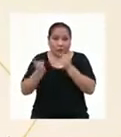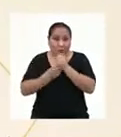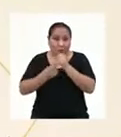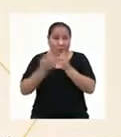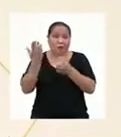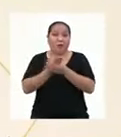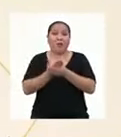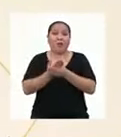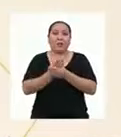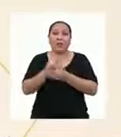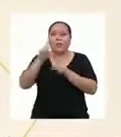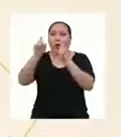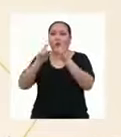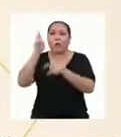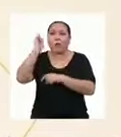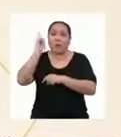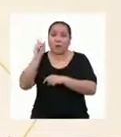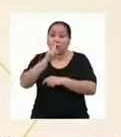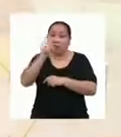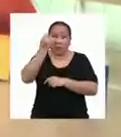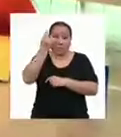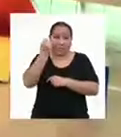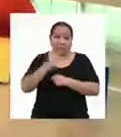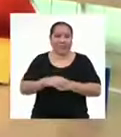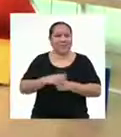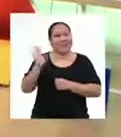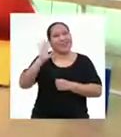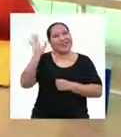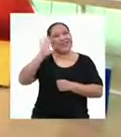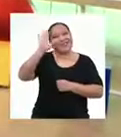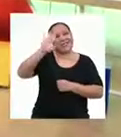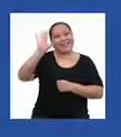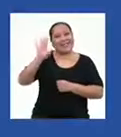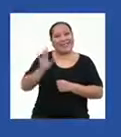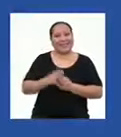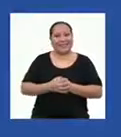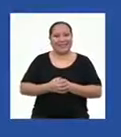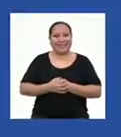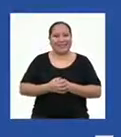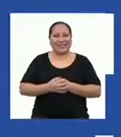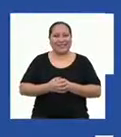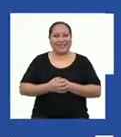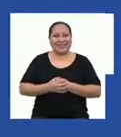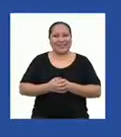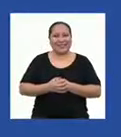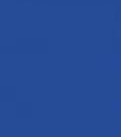si algo no se entendió hoy. ¿Sí? ¡Nos vemos!